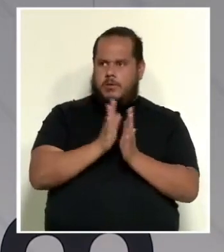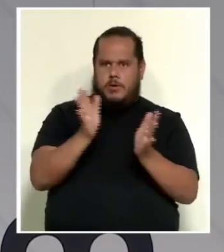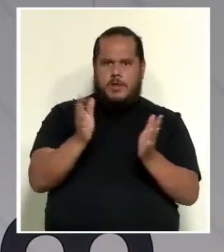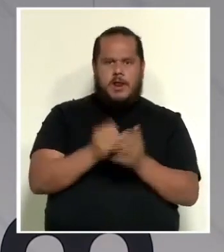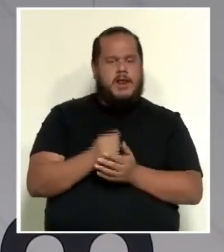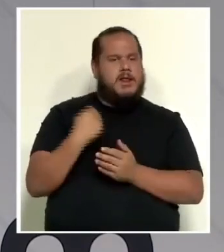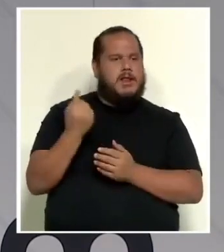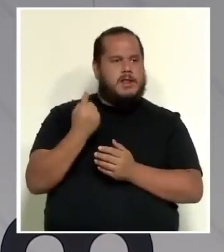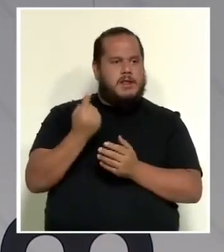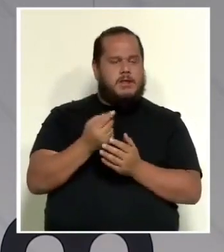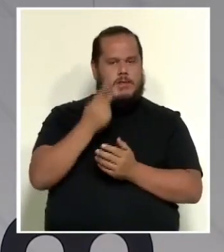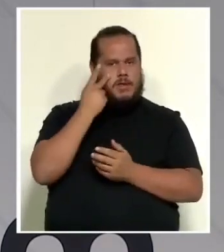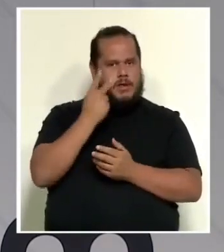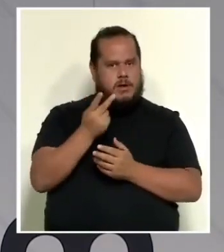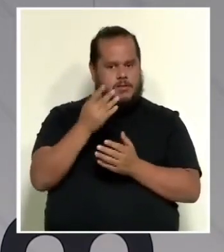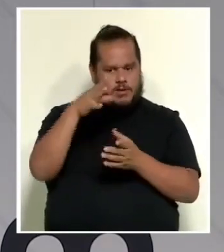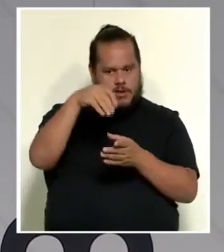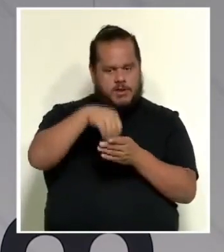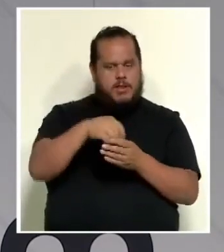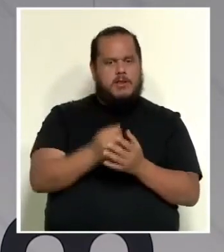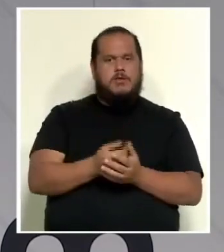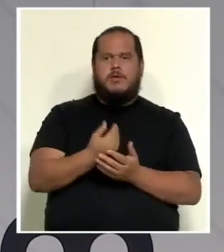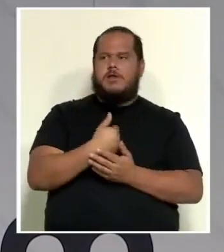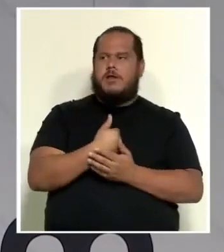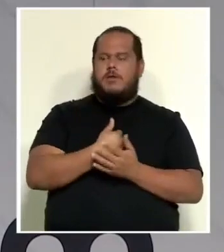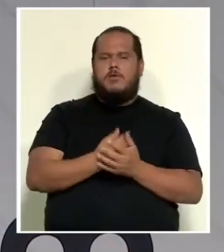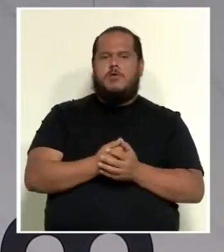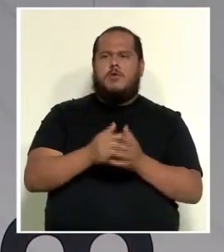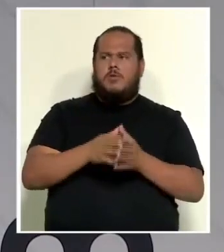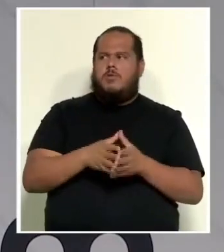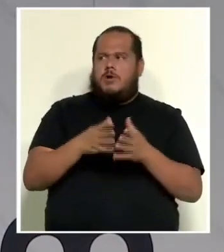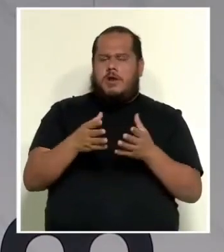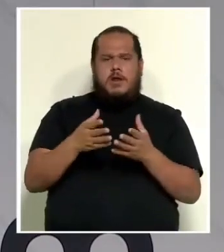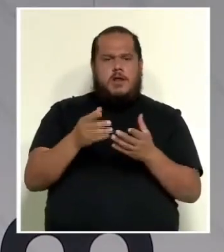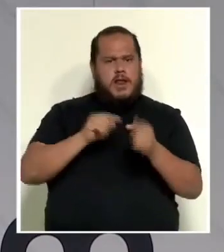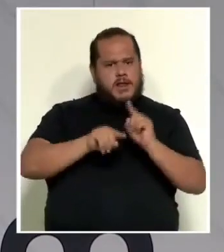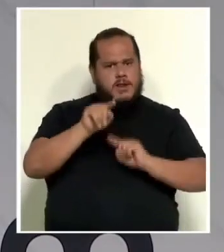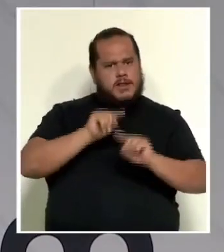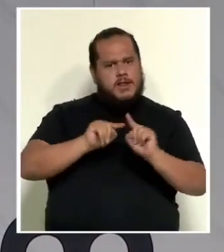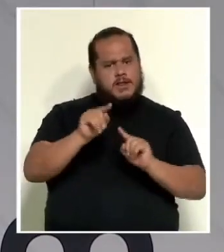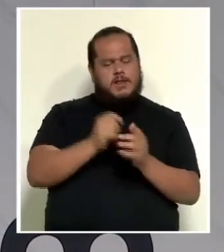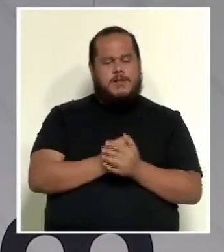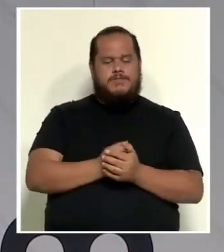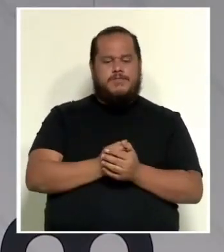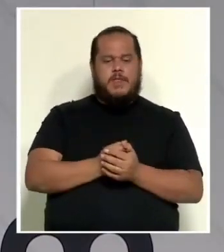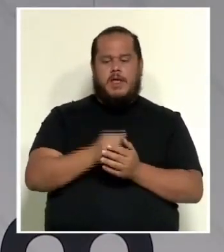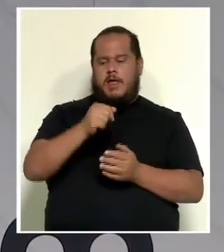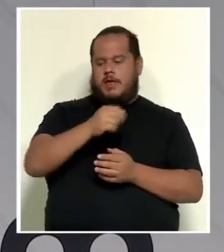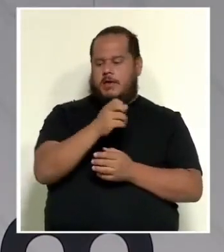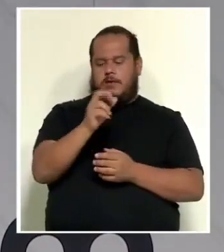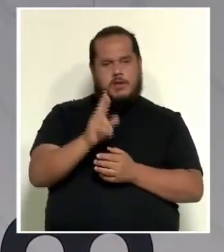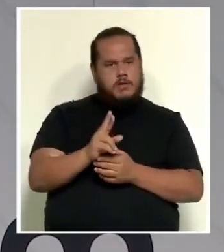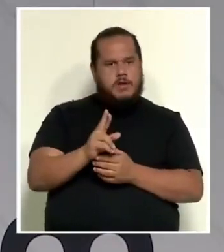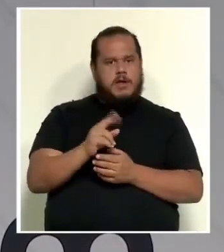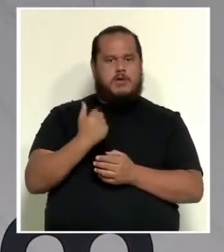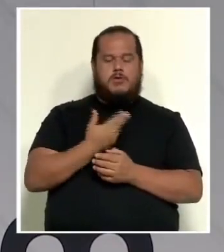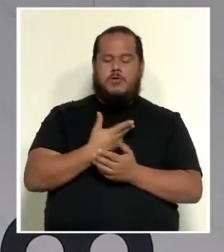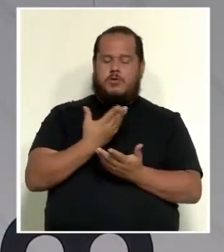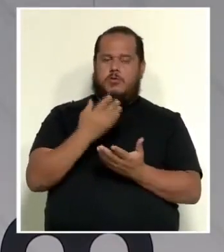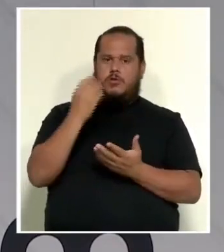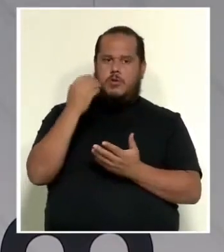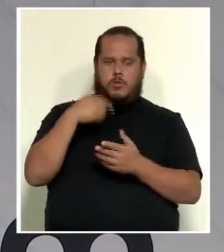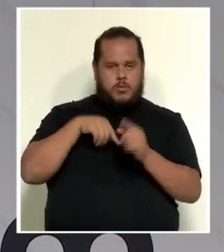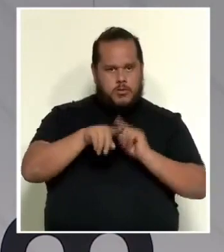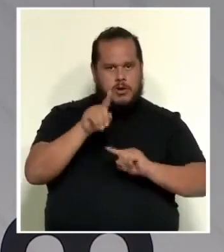general siempre que miramos hacia adentro tenemos una gran dosis de criticidad, ¿verdad? En Costa Rica creo que somos muy críticos